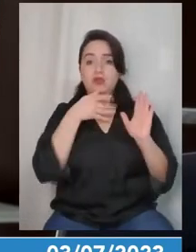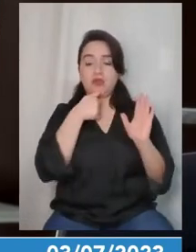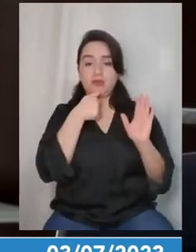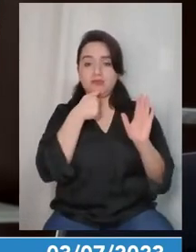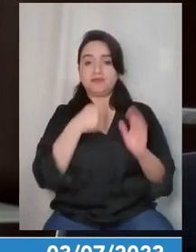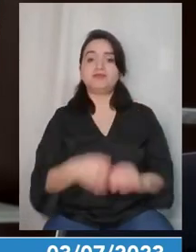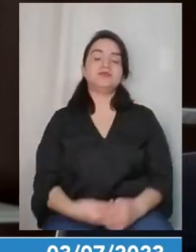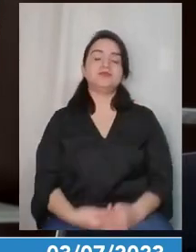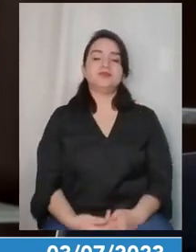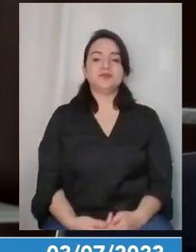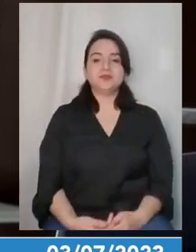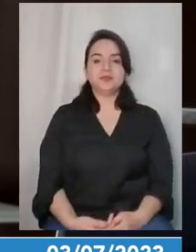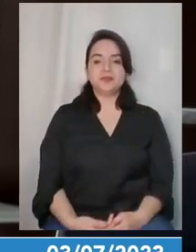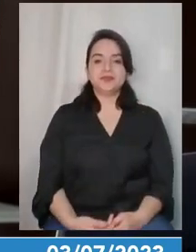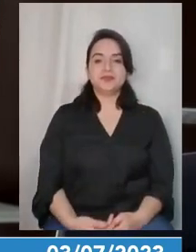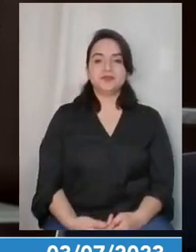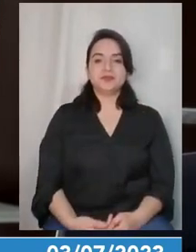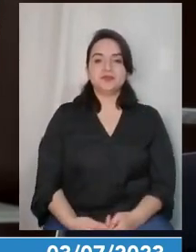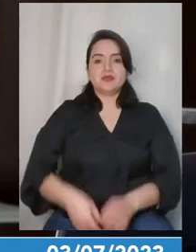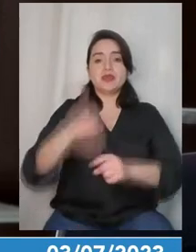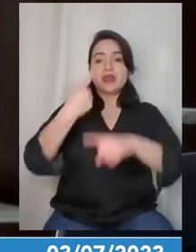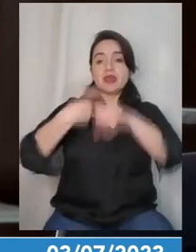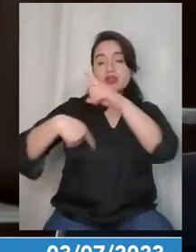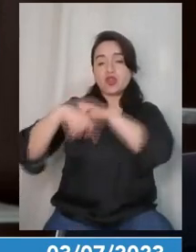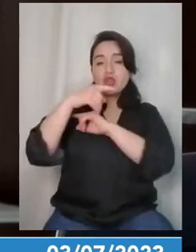la historia del derecho constitucional chileno.